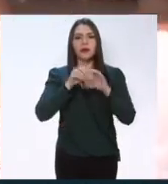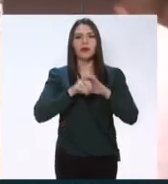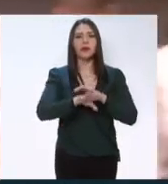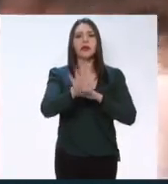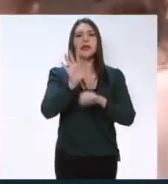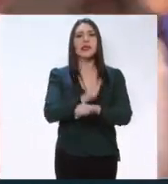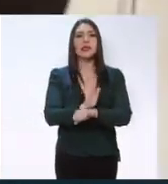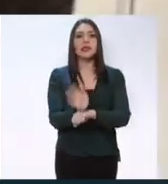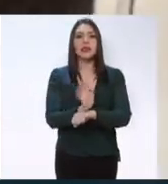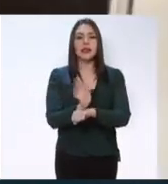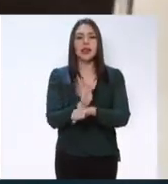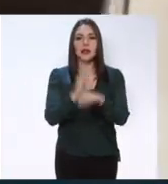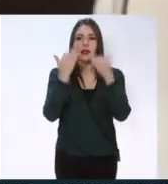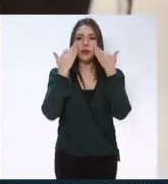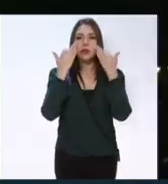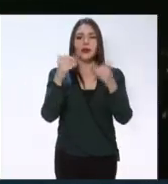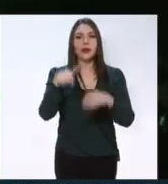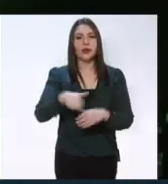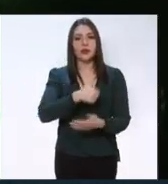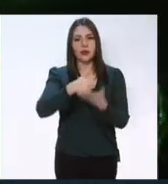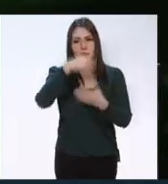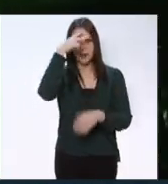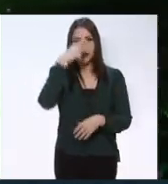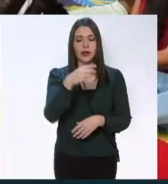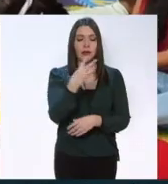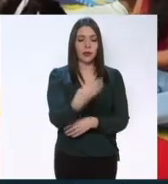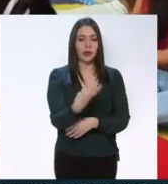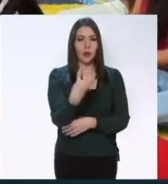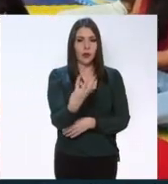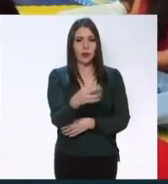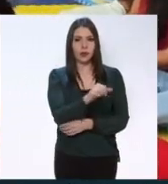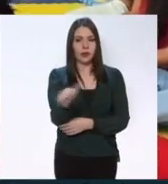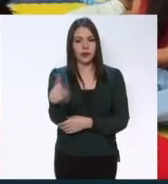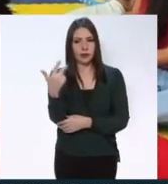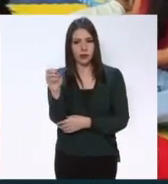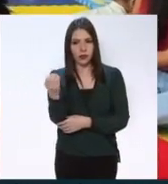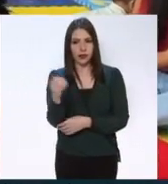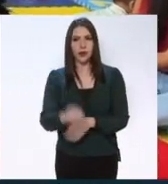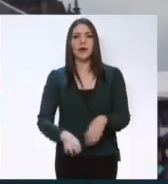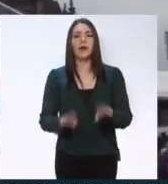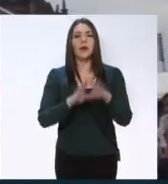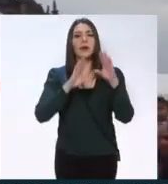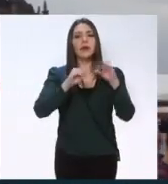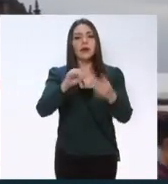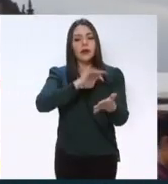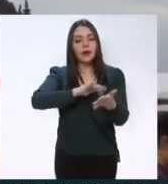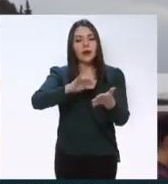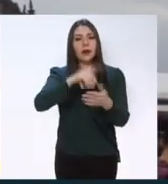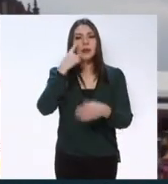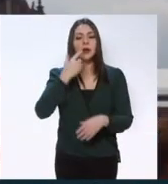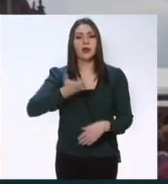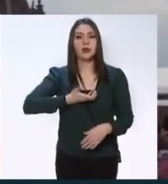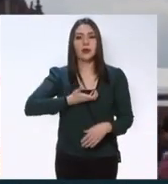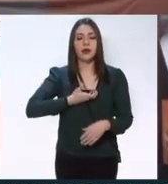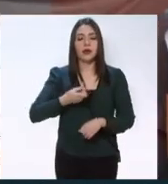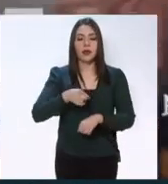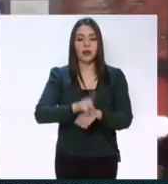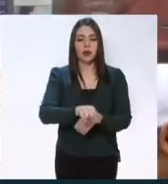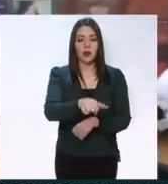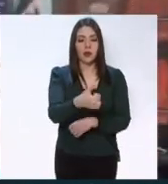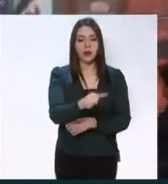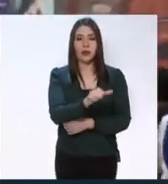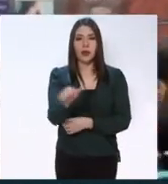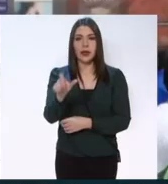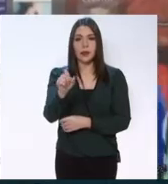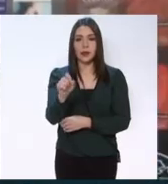será exhibido en la capital del 4 al 13 de octubre. El fomento a la lectura desde el Zócalo capitalino será del 11 al 20 de